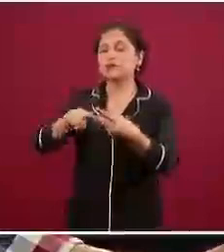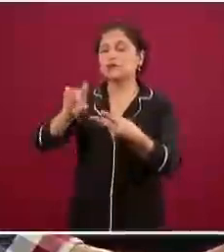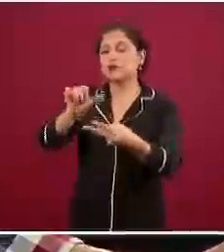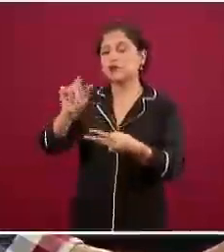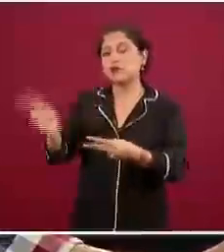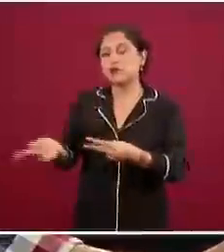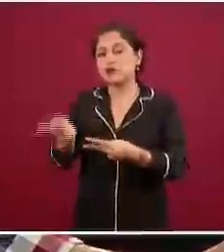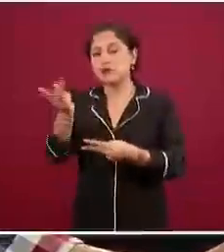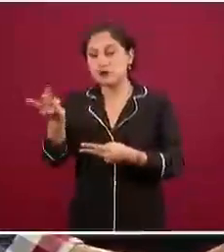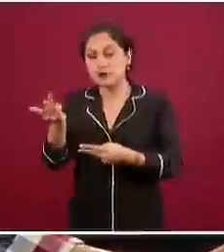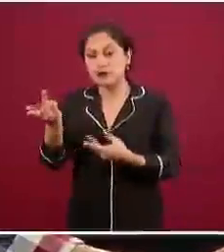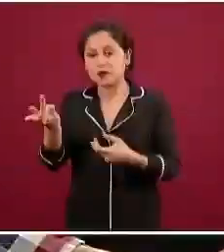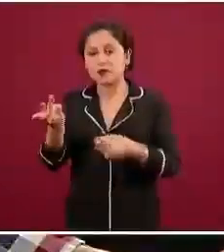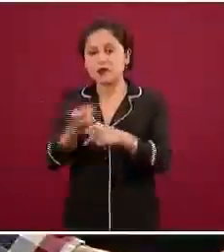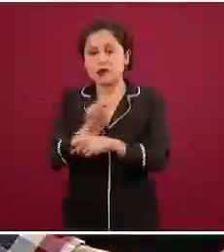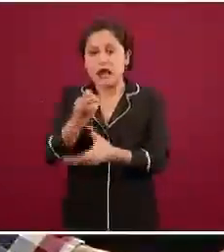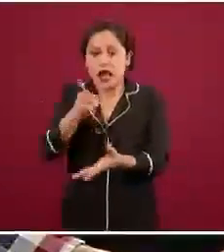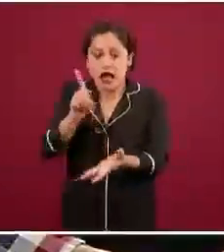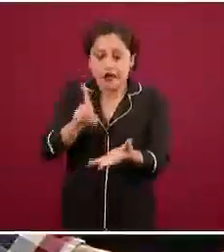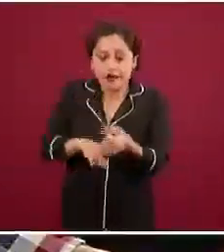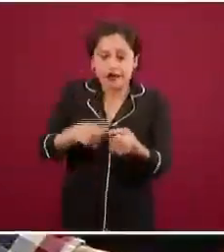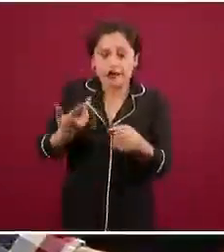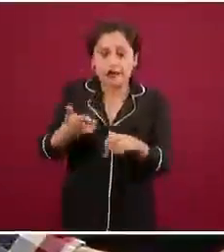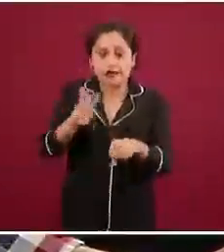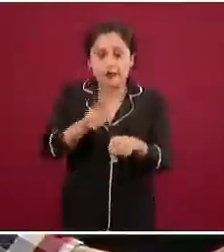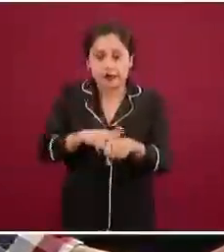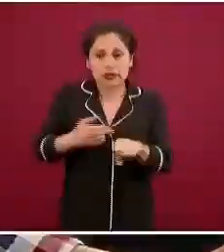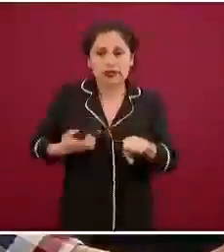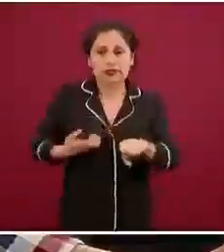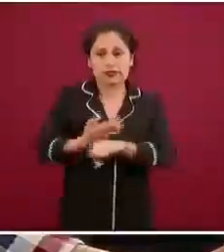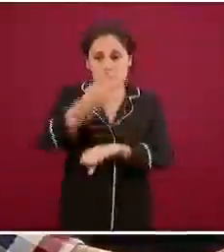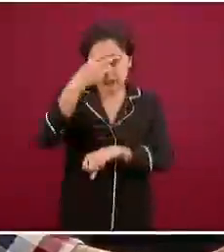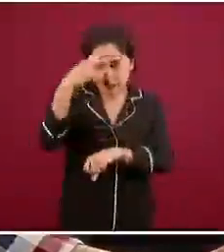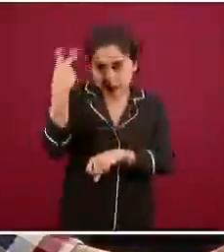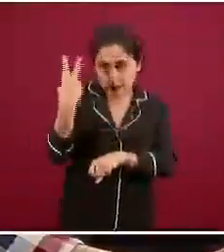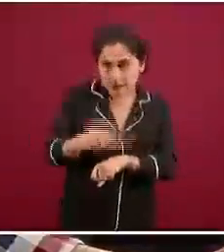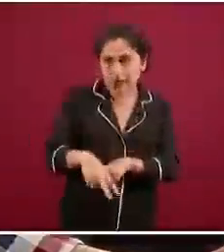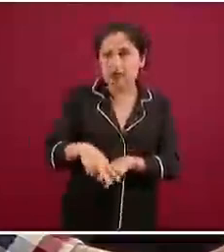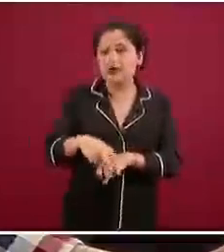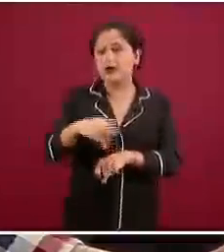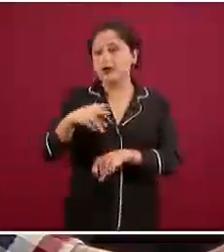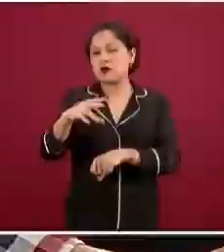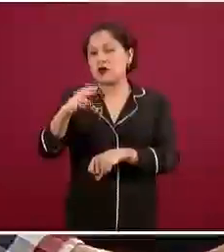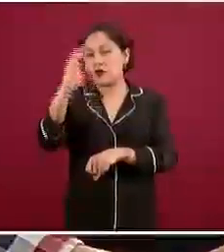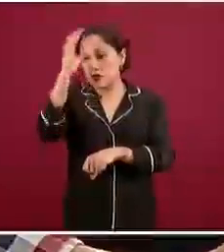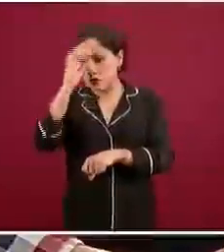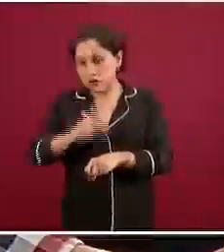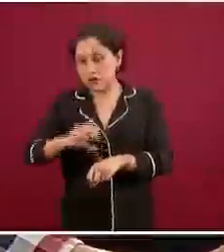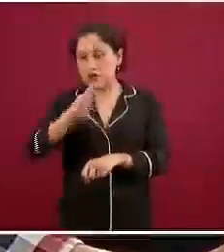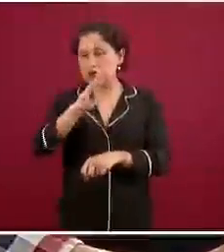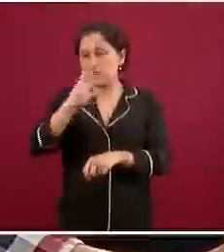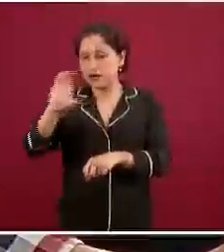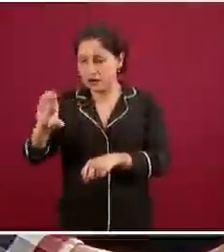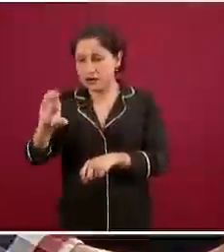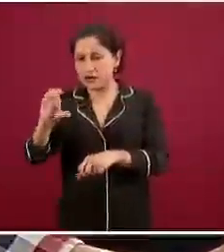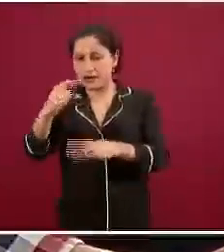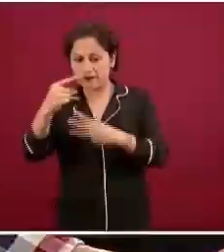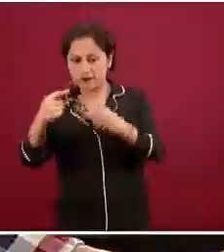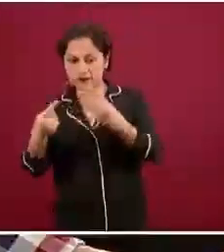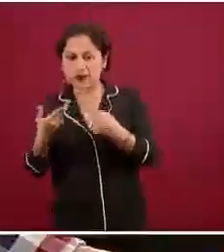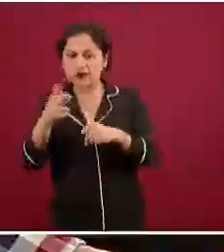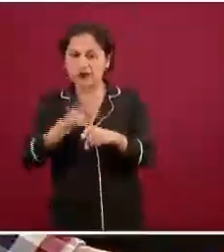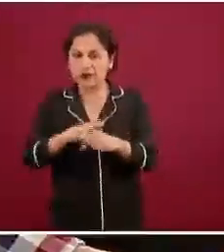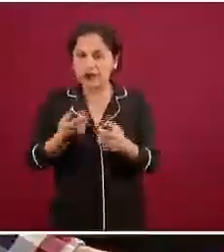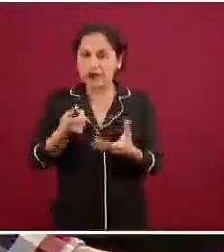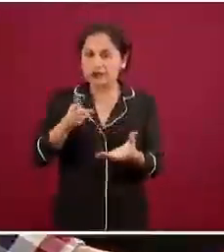los brotes en los hospitales en Estado de México, en Coahuila, ha habido en Baja California. ¿Qué está pasando ahí,